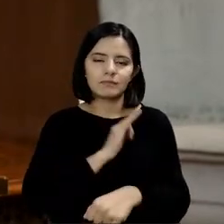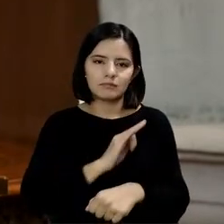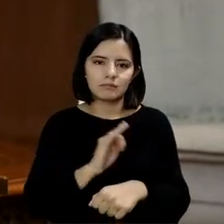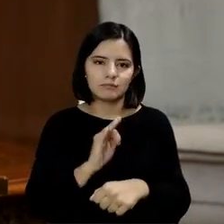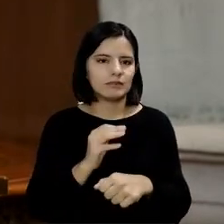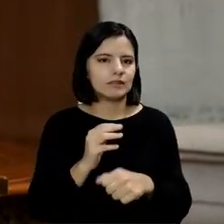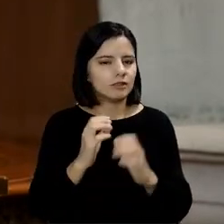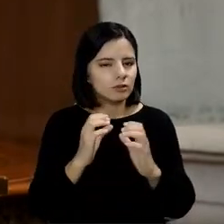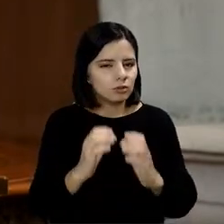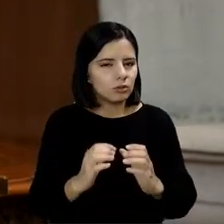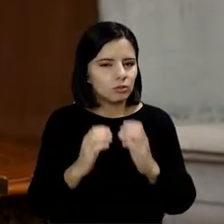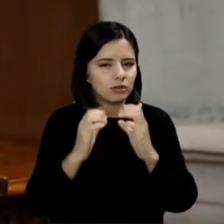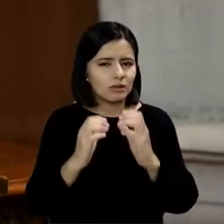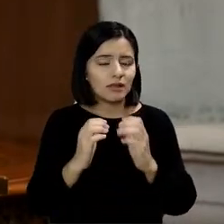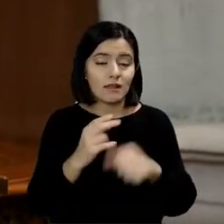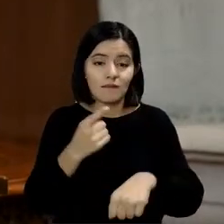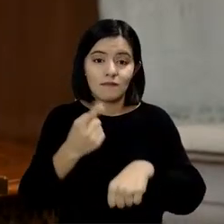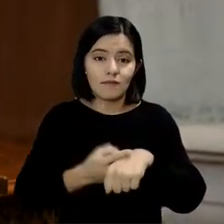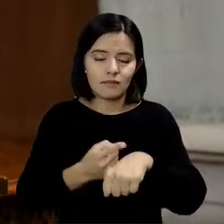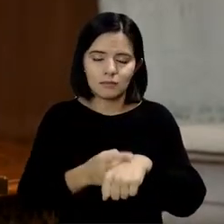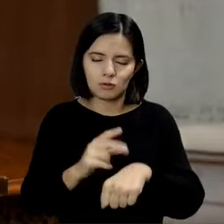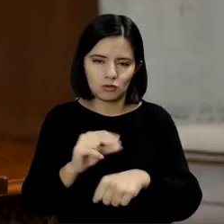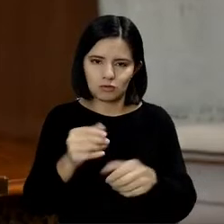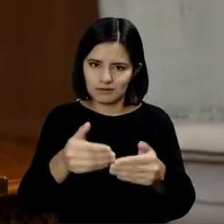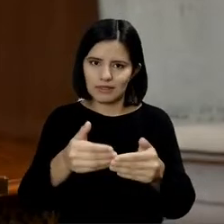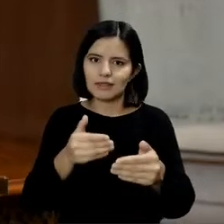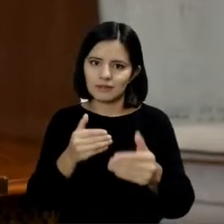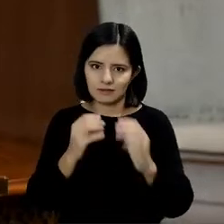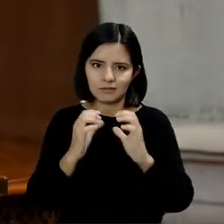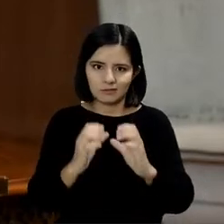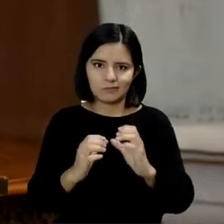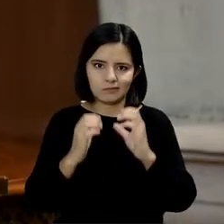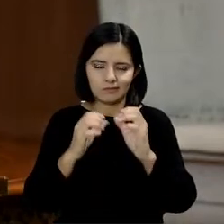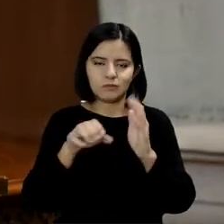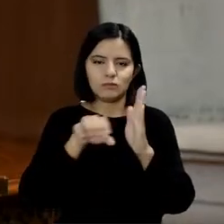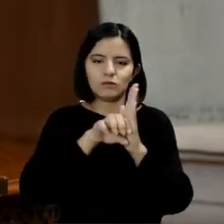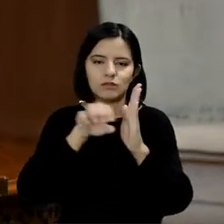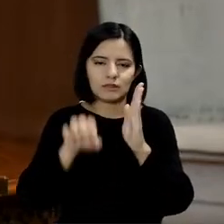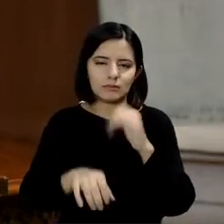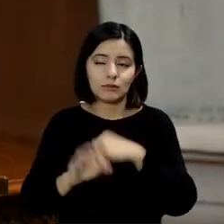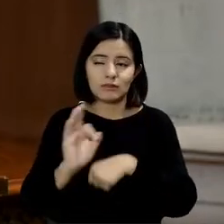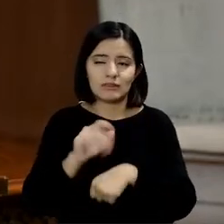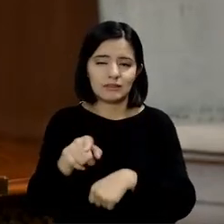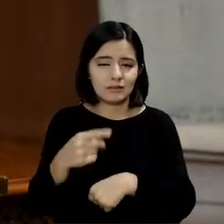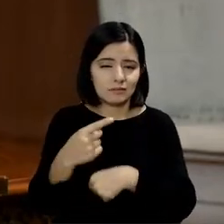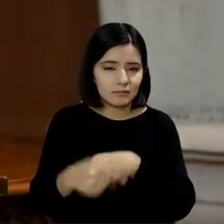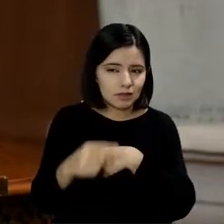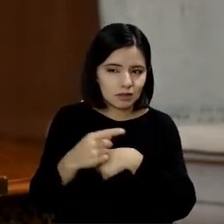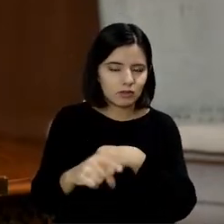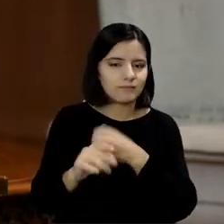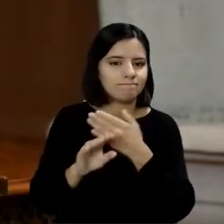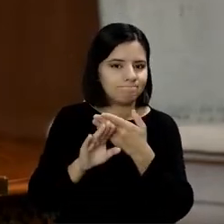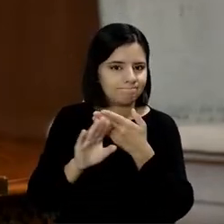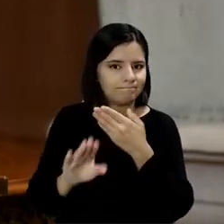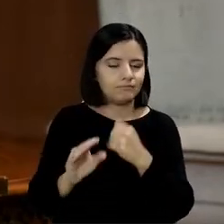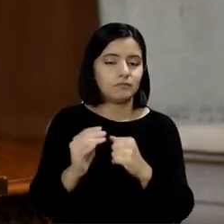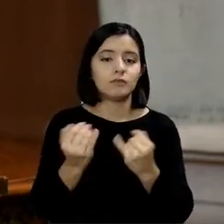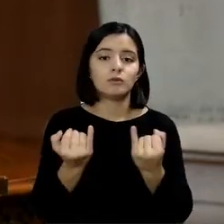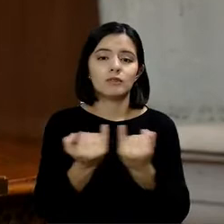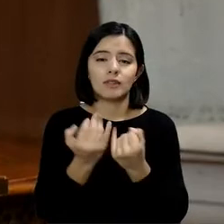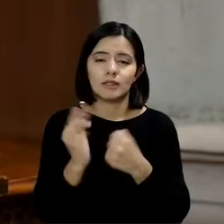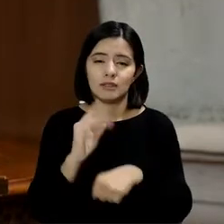la aparición de la enfermedad, tales como la reducción de factores de riesgo, sino también a detener su avance y